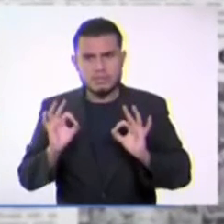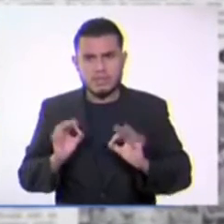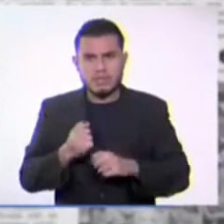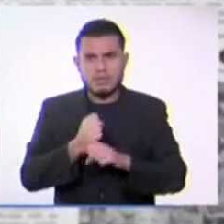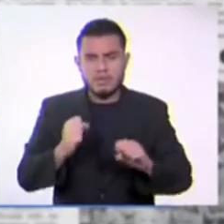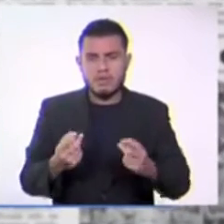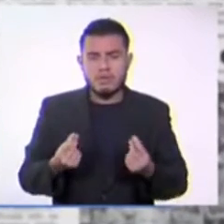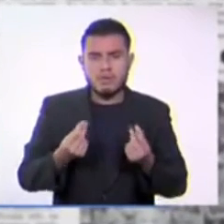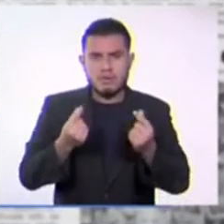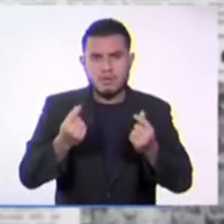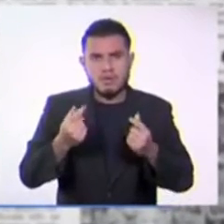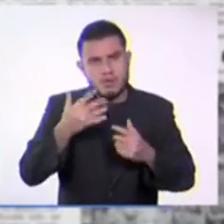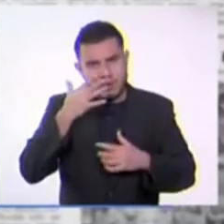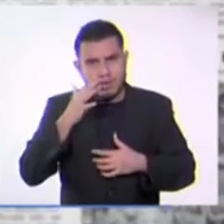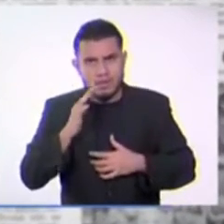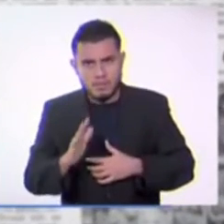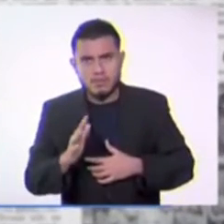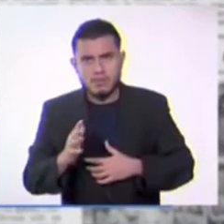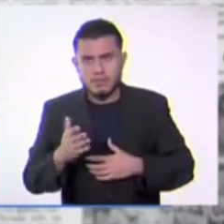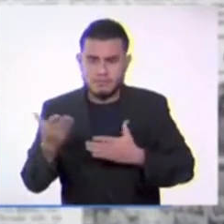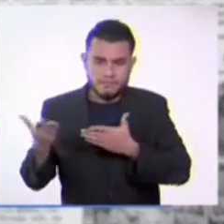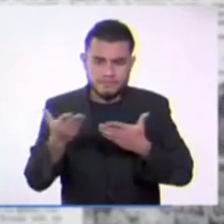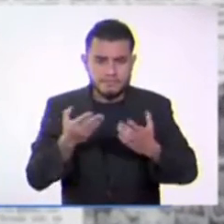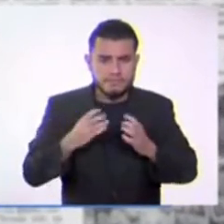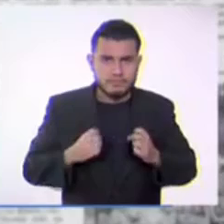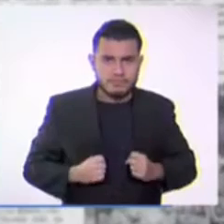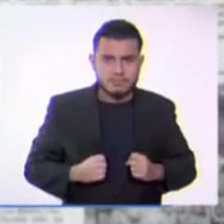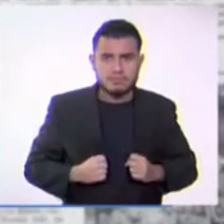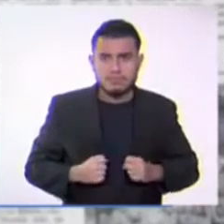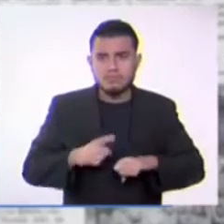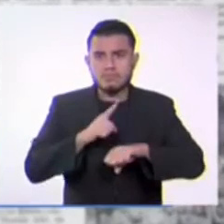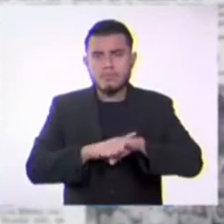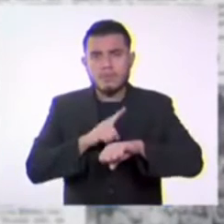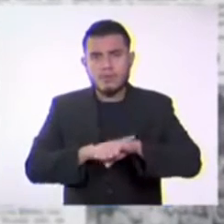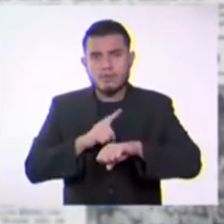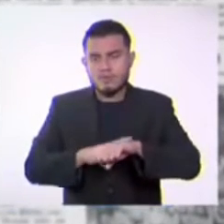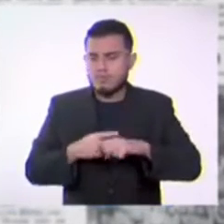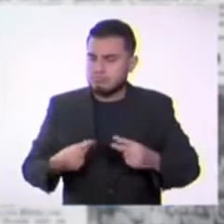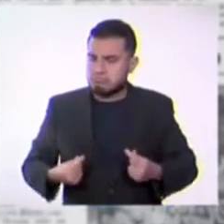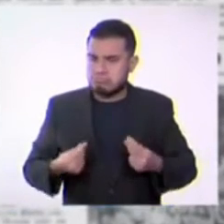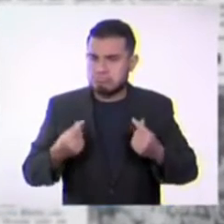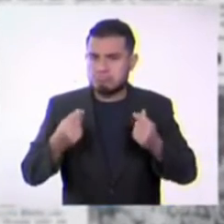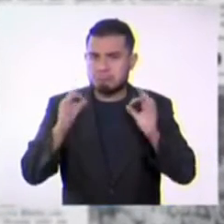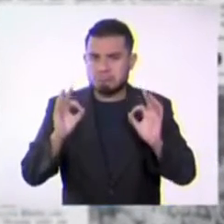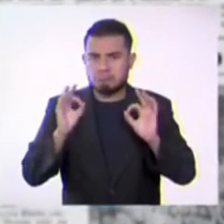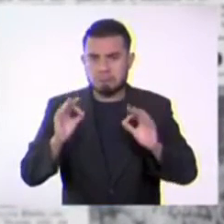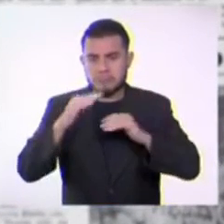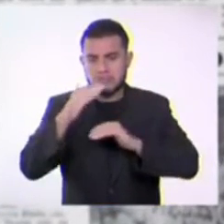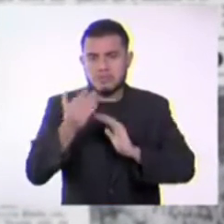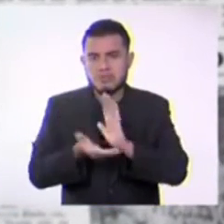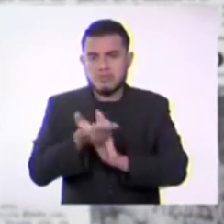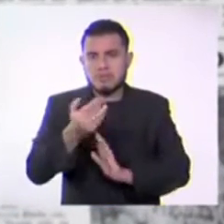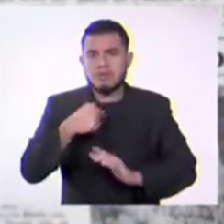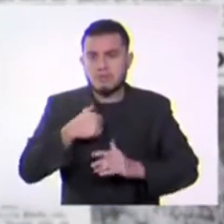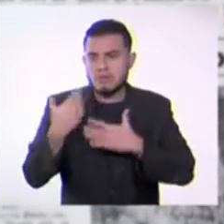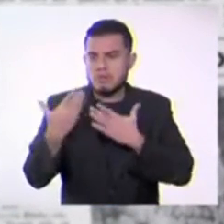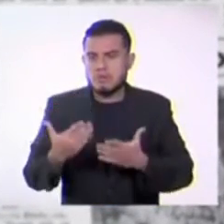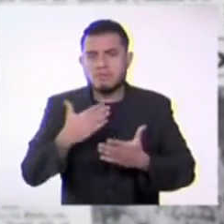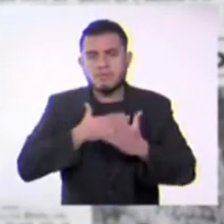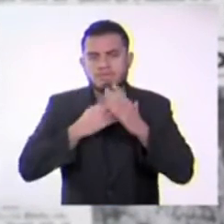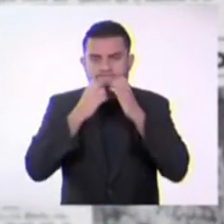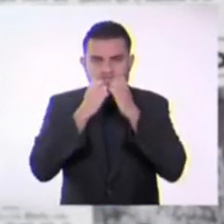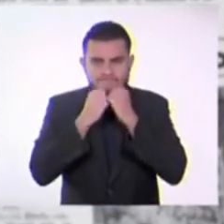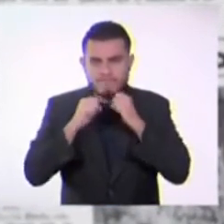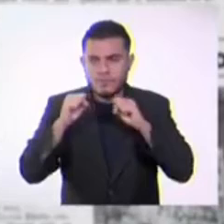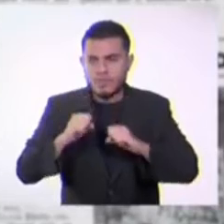por un modelo de intervención estatal. Fue un periodo de bonanza por las medidas desarrollistas que impulsé. Mi mayor anhelo era